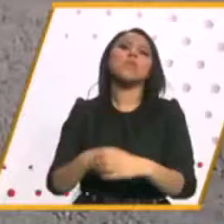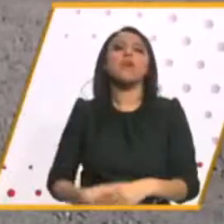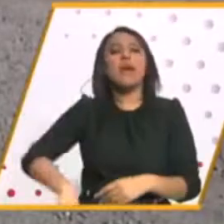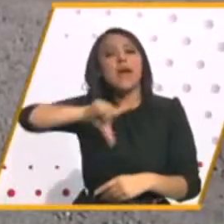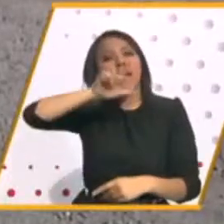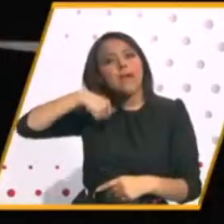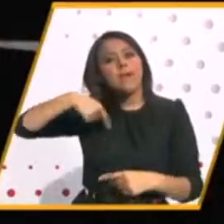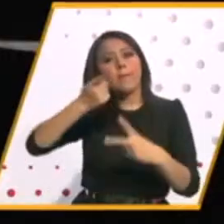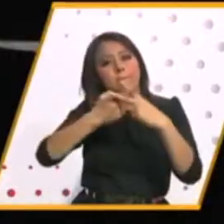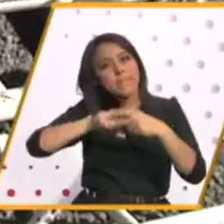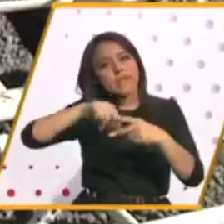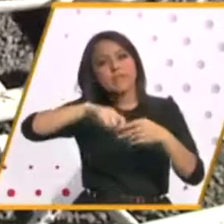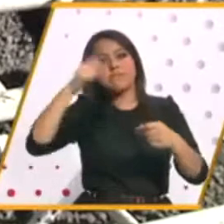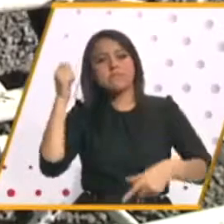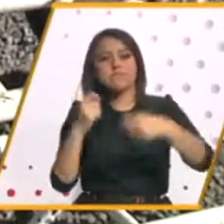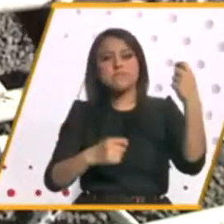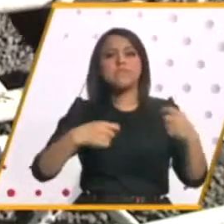y bajan estructura para armarla.